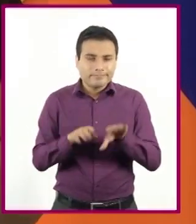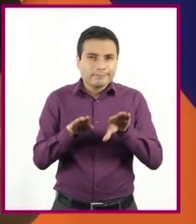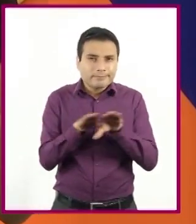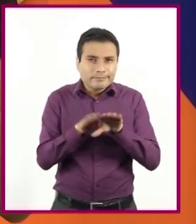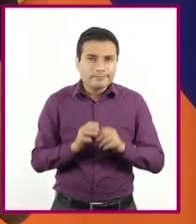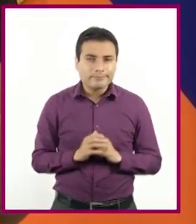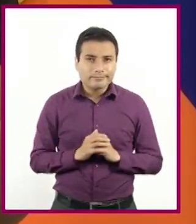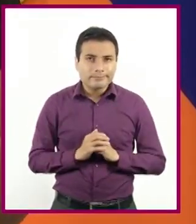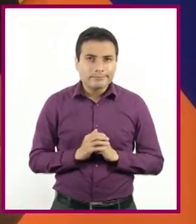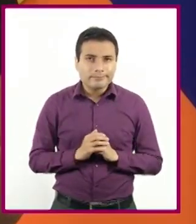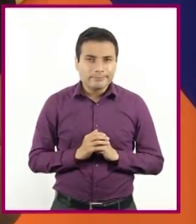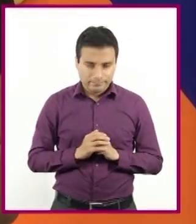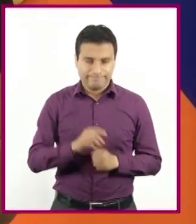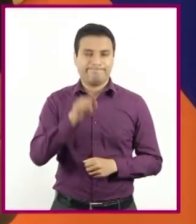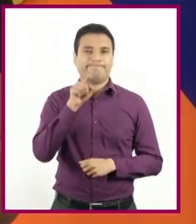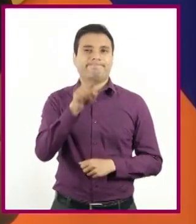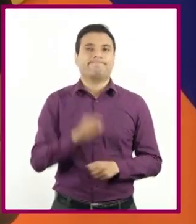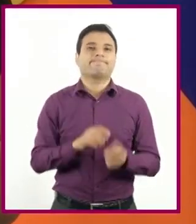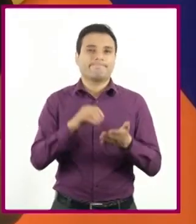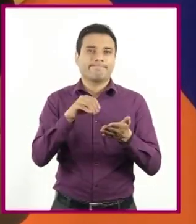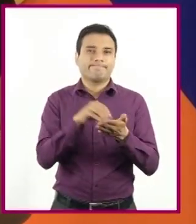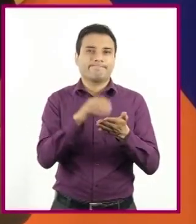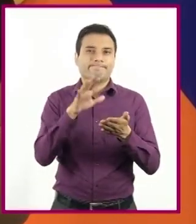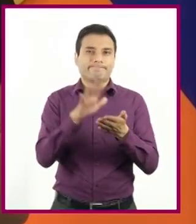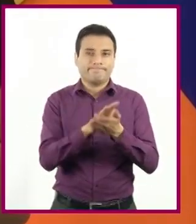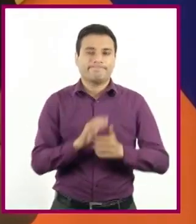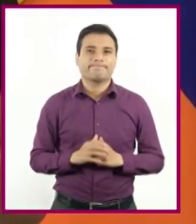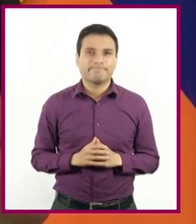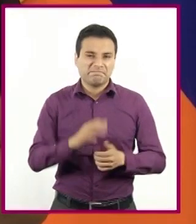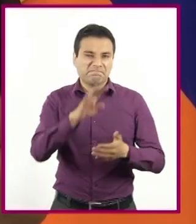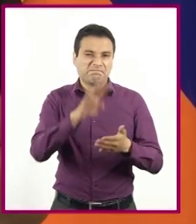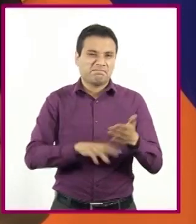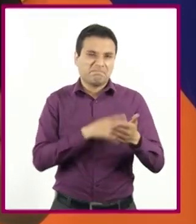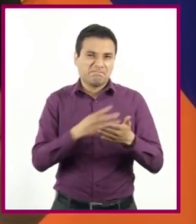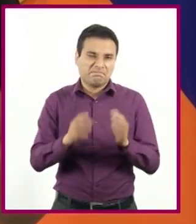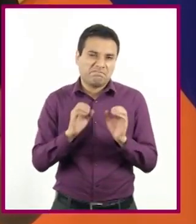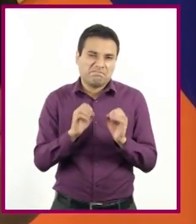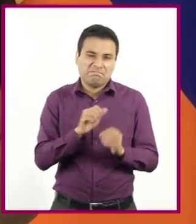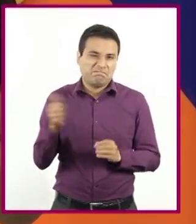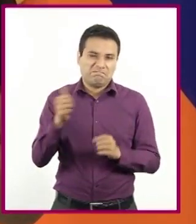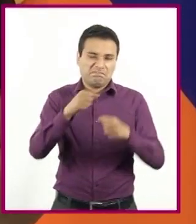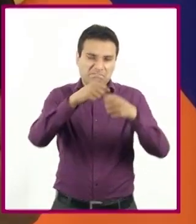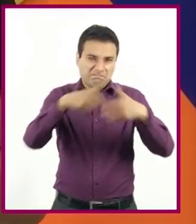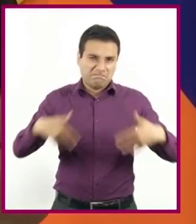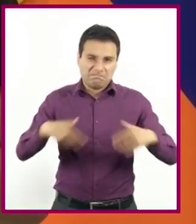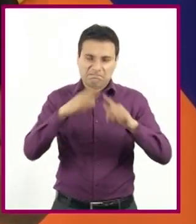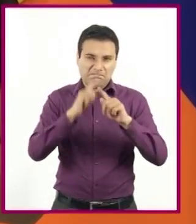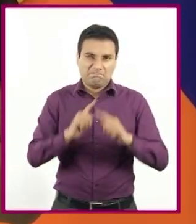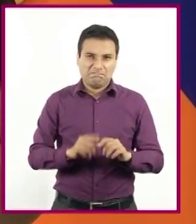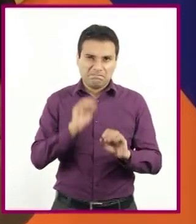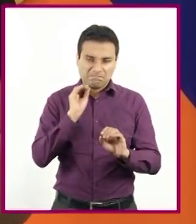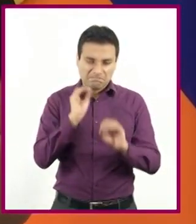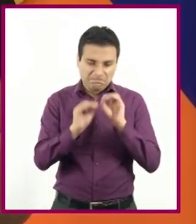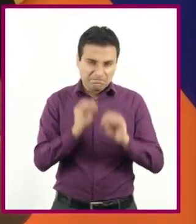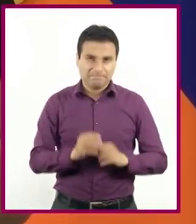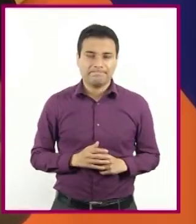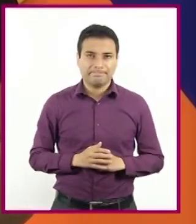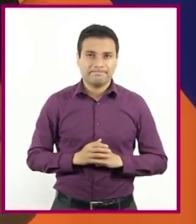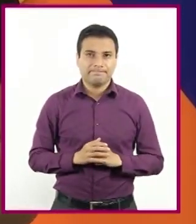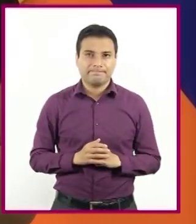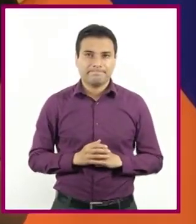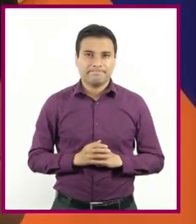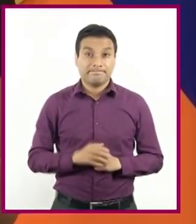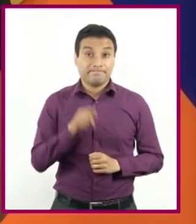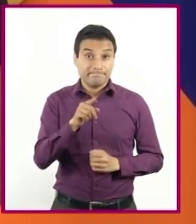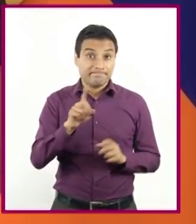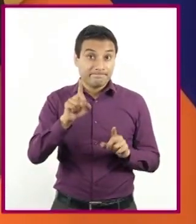ello, registren todo en una tabla o en cualquier otro esquema que pueda ser de utilidad. Si les quedaron dudas,